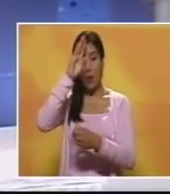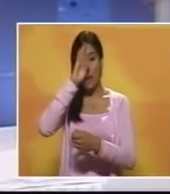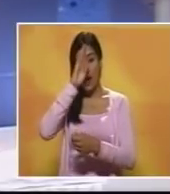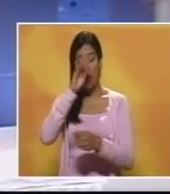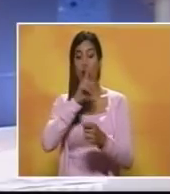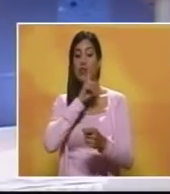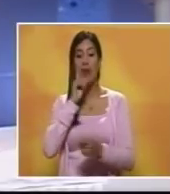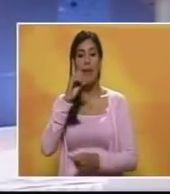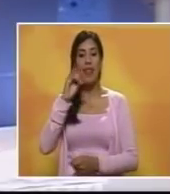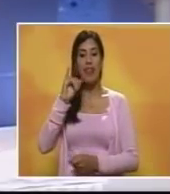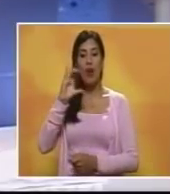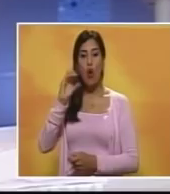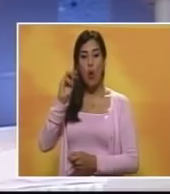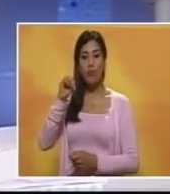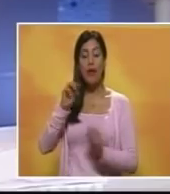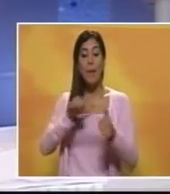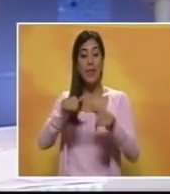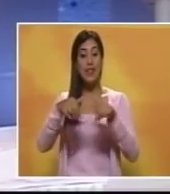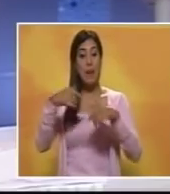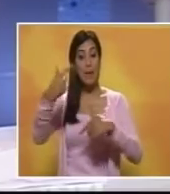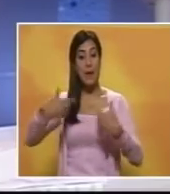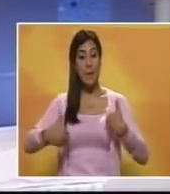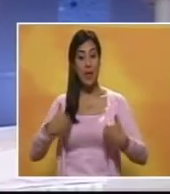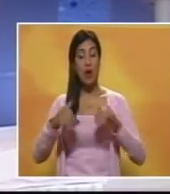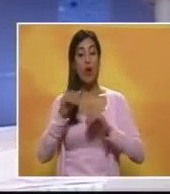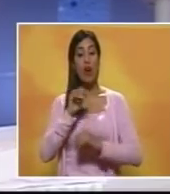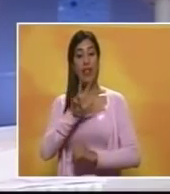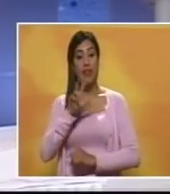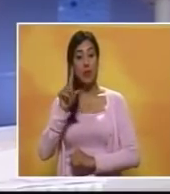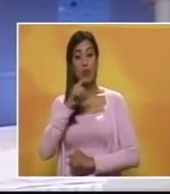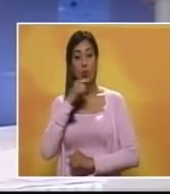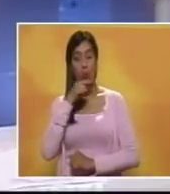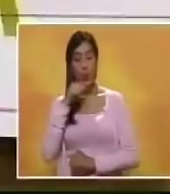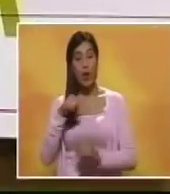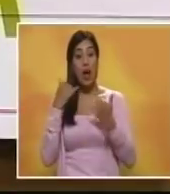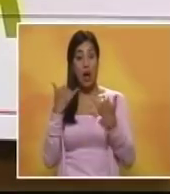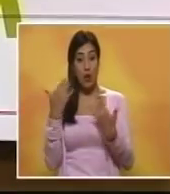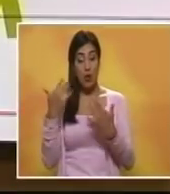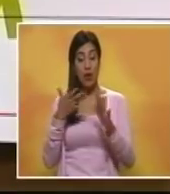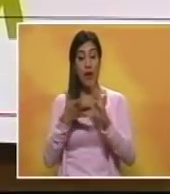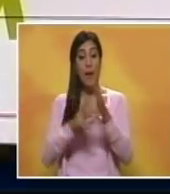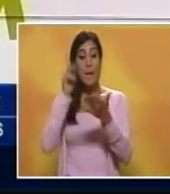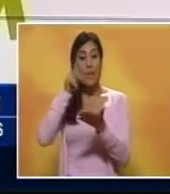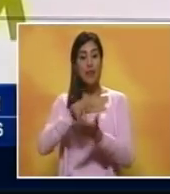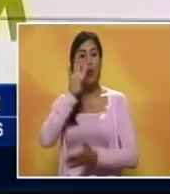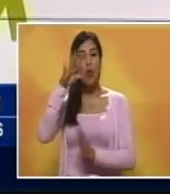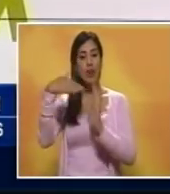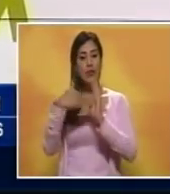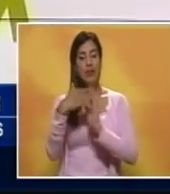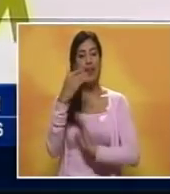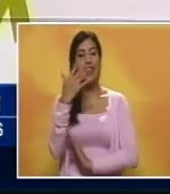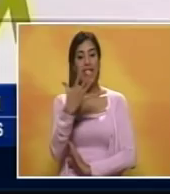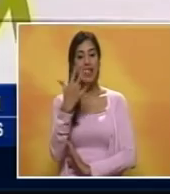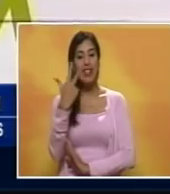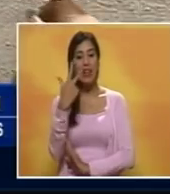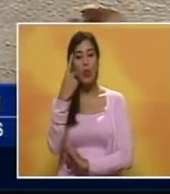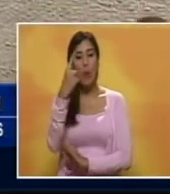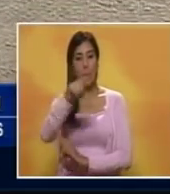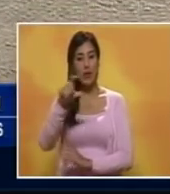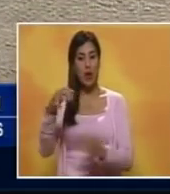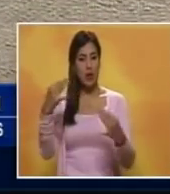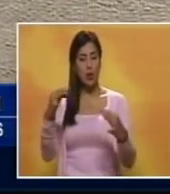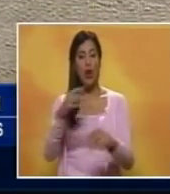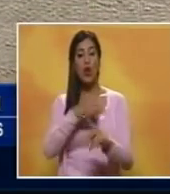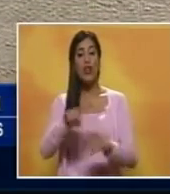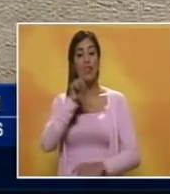mercado DICOM se realizará este miércoles 31 de octubre. En la última puja, el sistema participaron 4.531 personas naturales